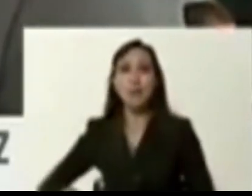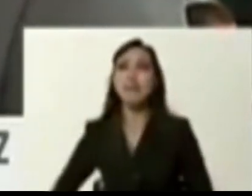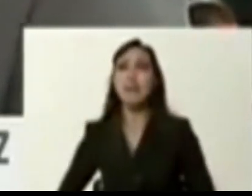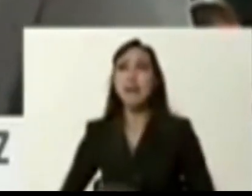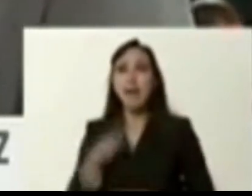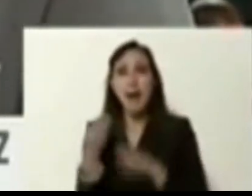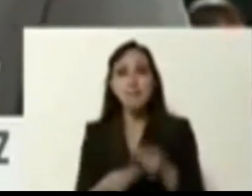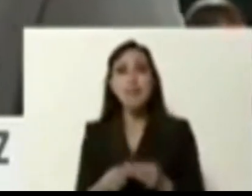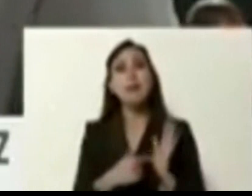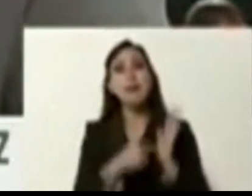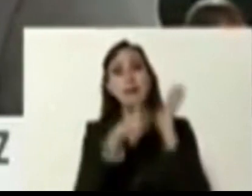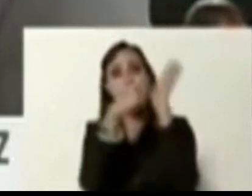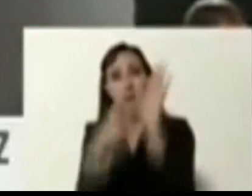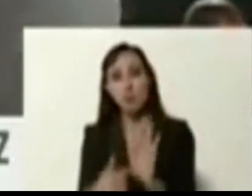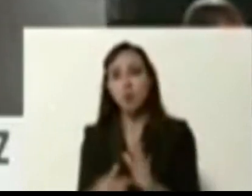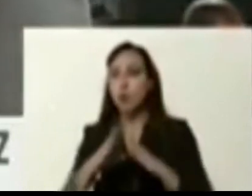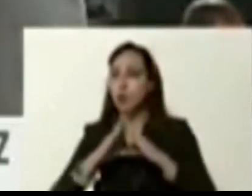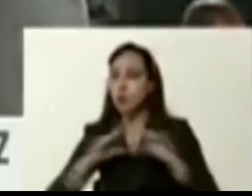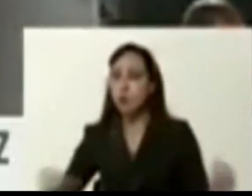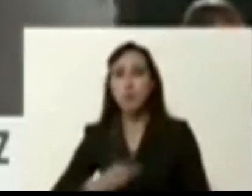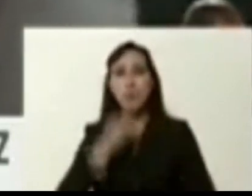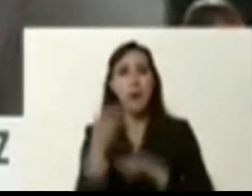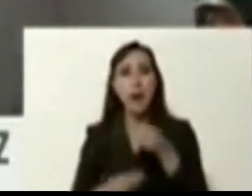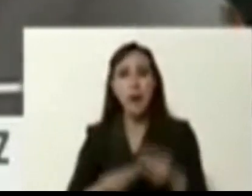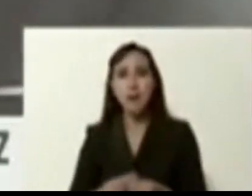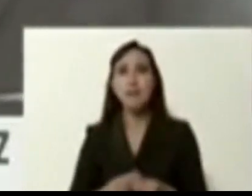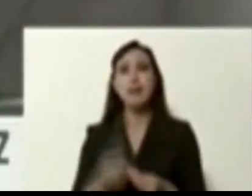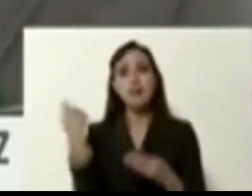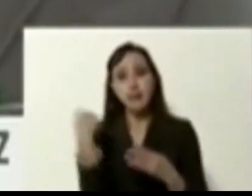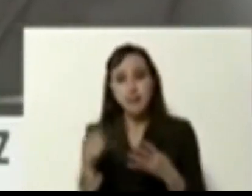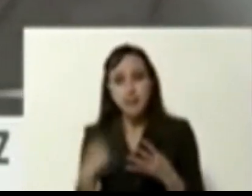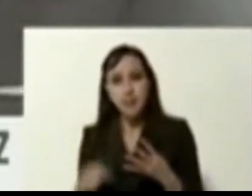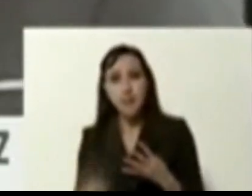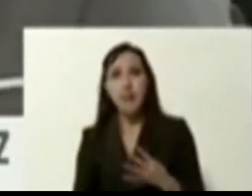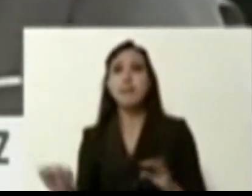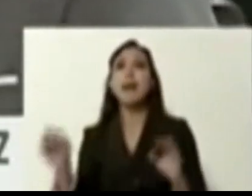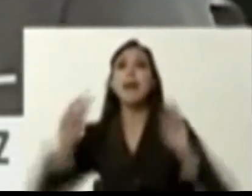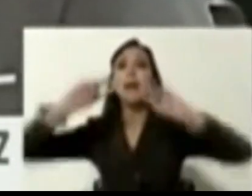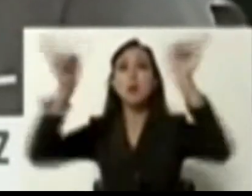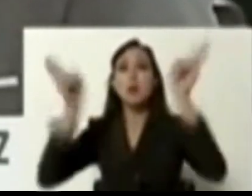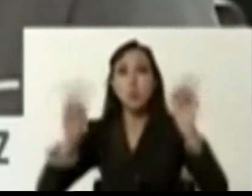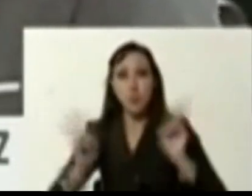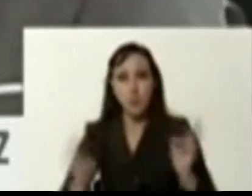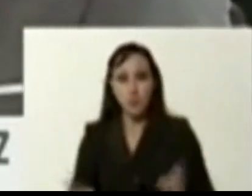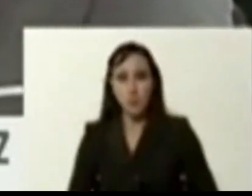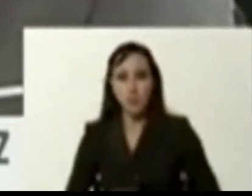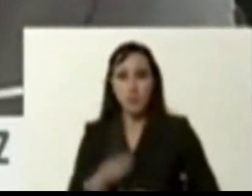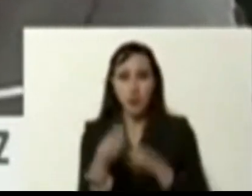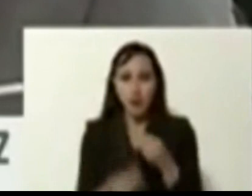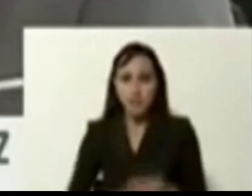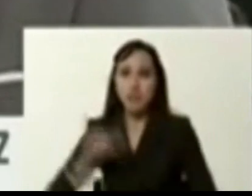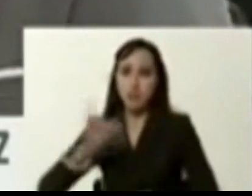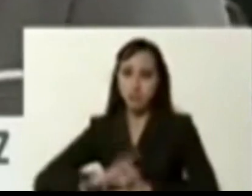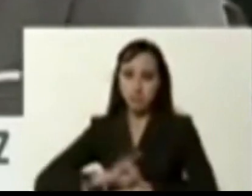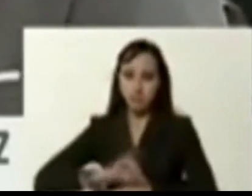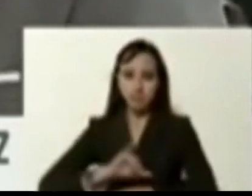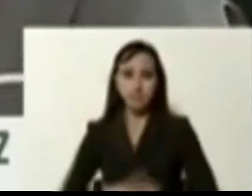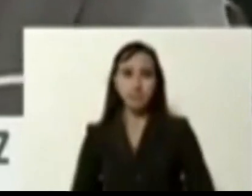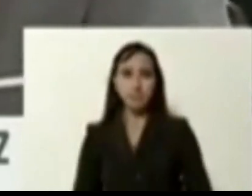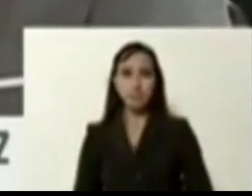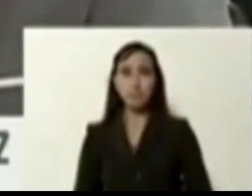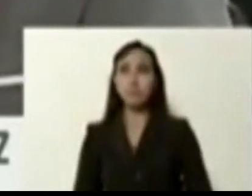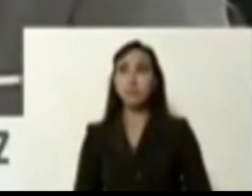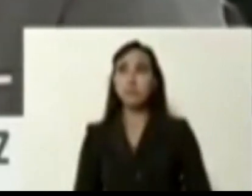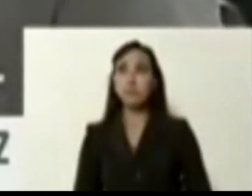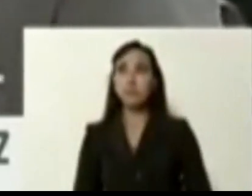aunque aseguran que es inofensiva, ha despertado la furia de detractores, quienes temen que Venezuela se convierta en un país confesional y con